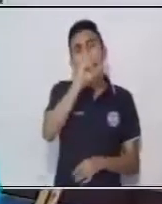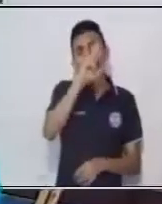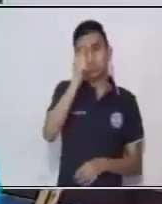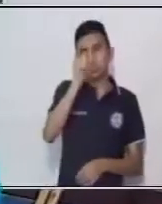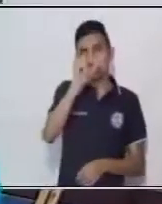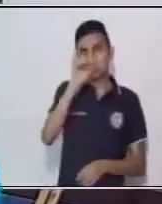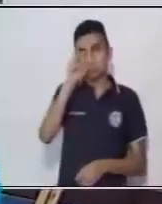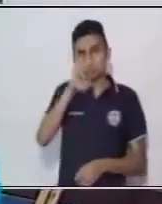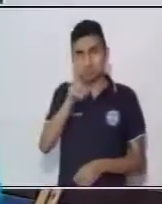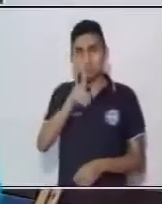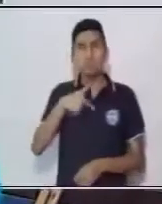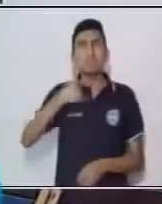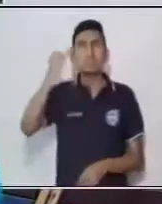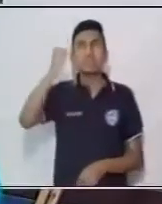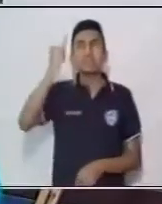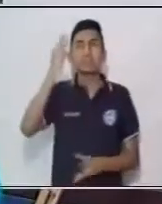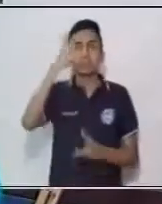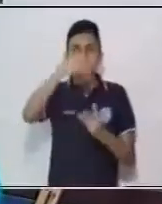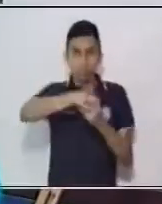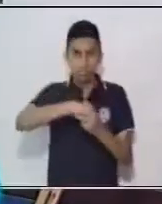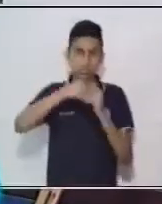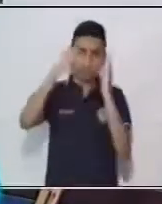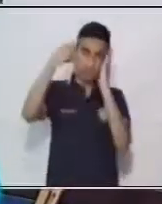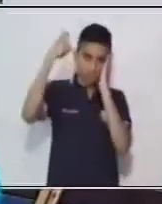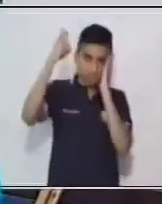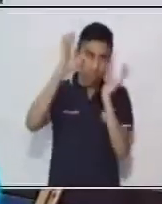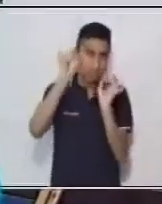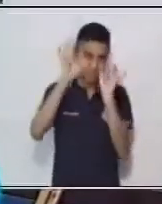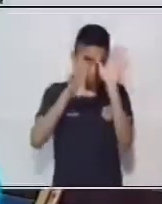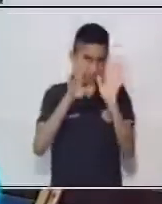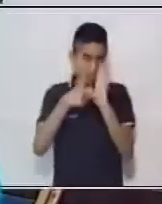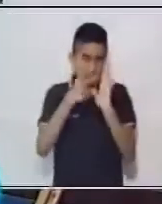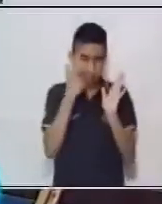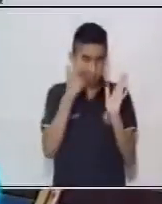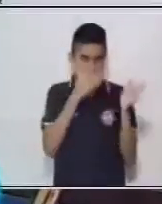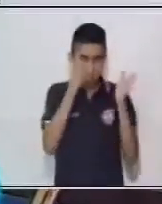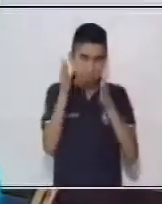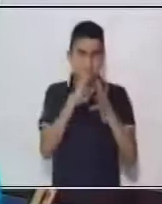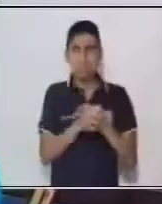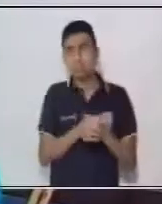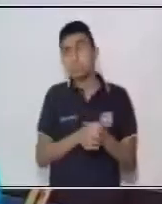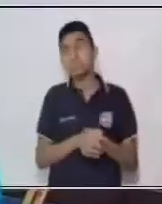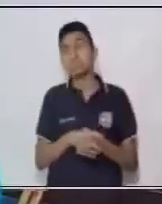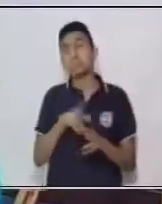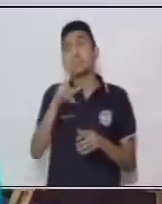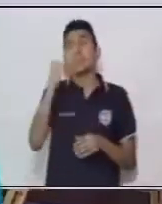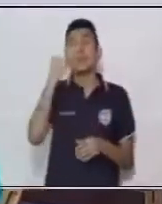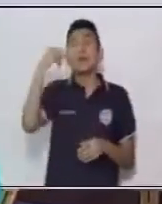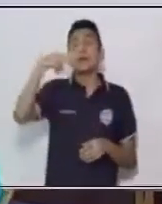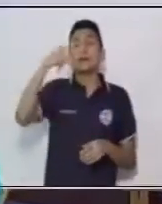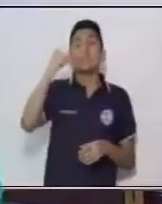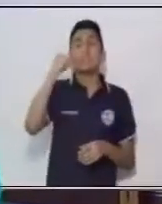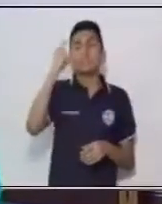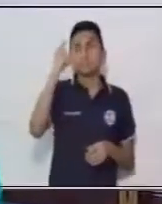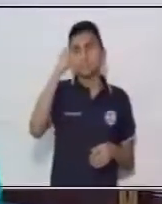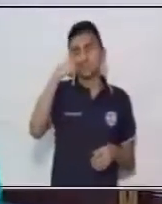que esto sucede. Entonces este está en indicativo, porque nos está trasladando una